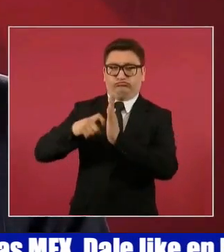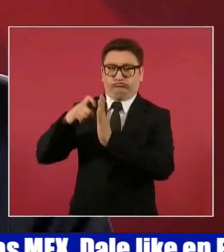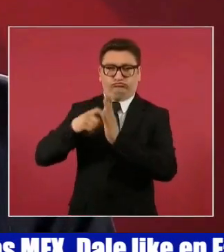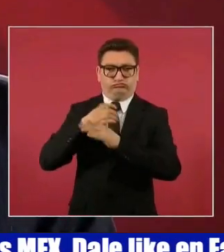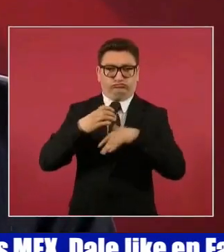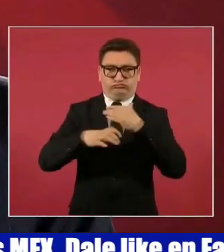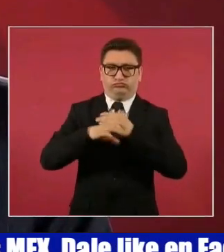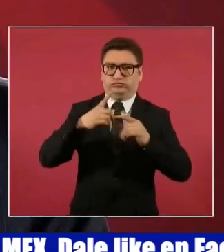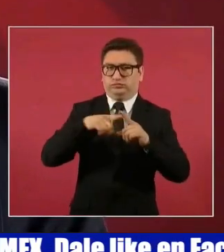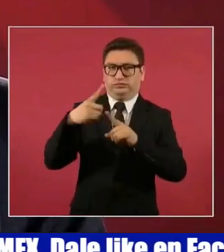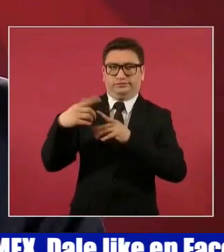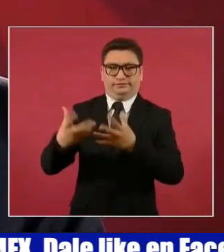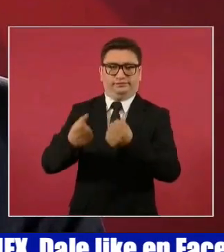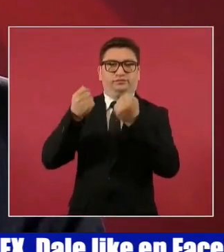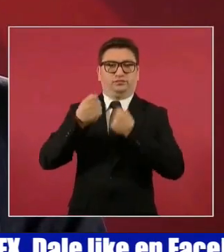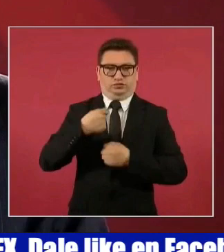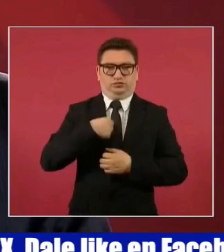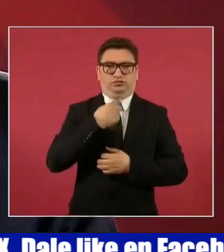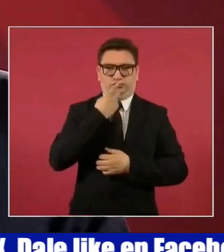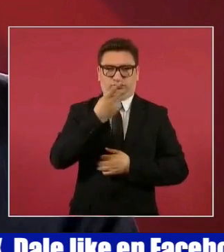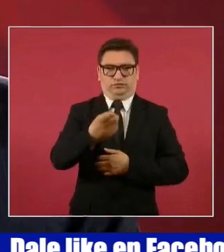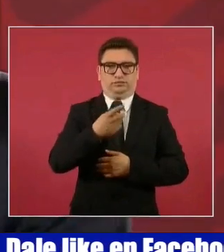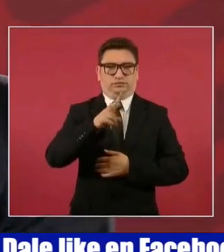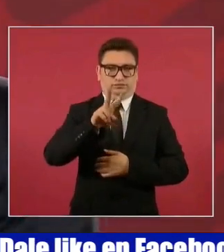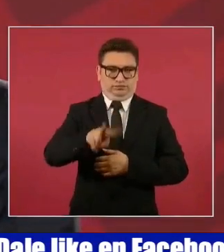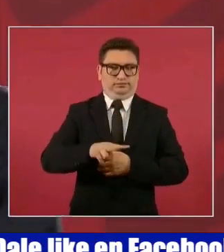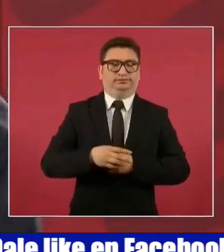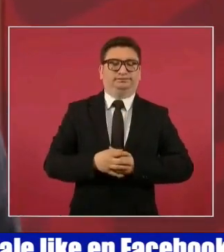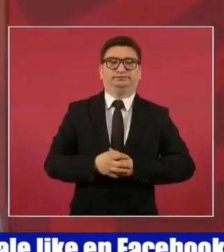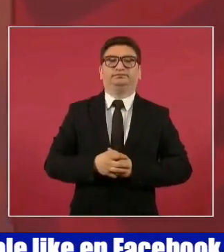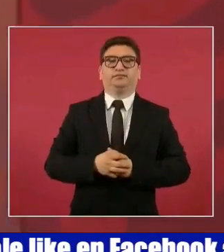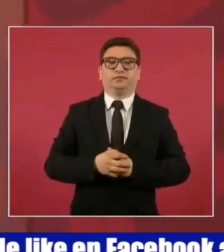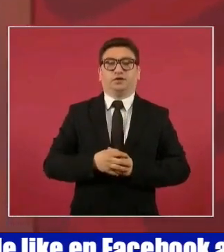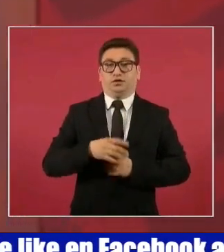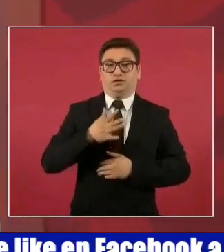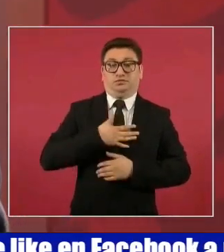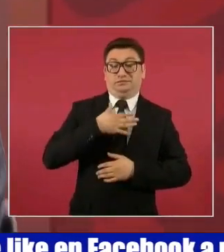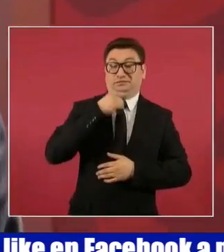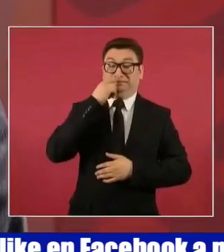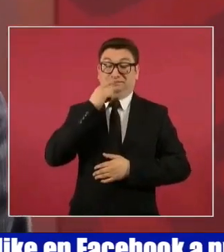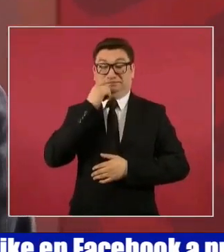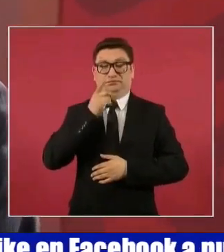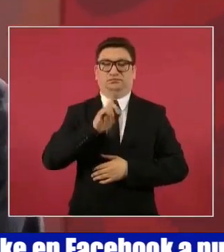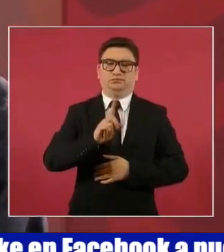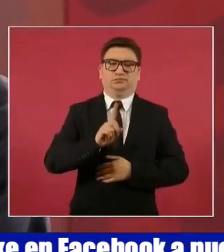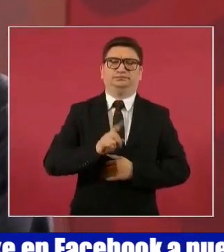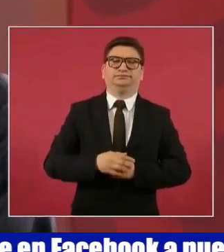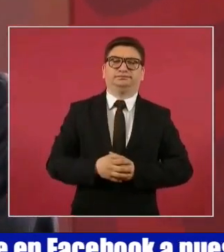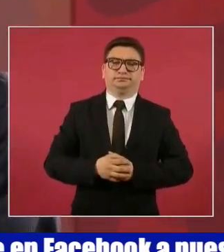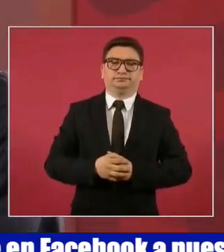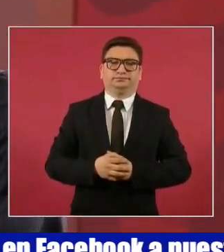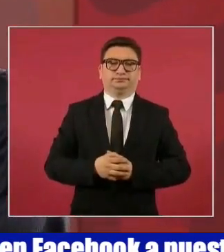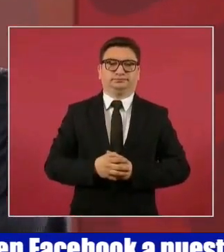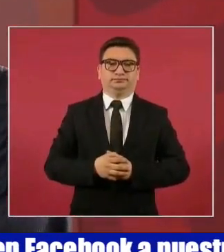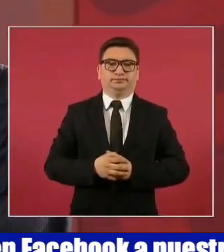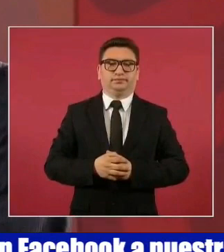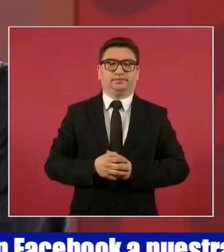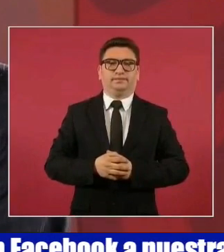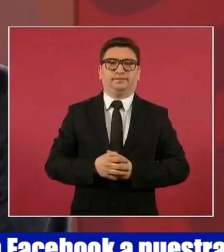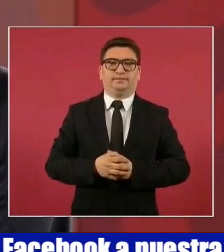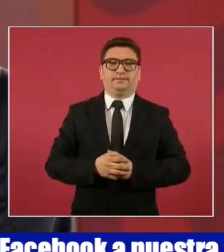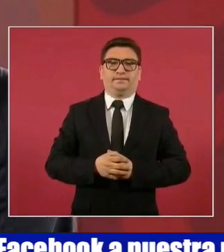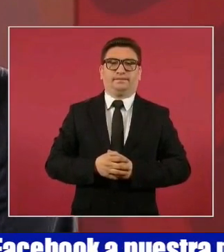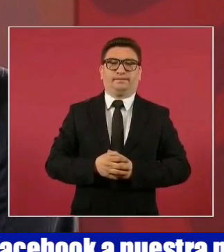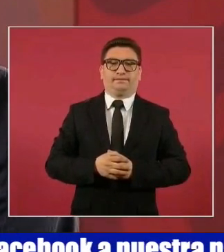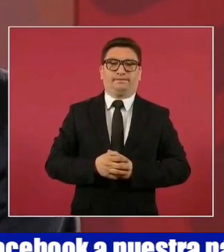agua ya en su gobierno, en Cananea, Sonora, y que el exfuncionario que otorgó esta concesión se fue a trabajar a